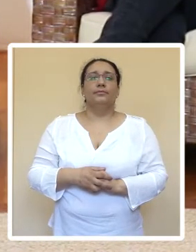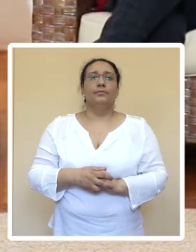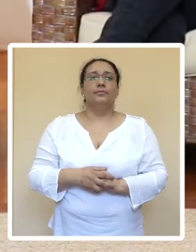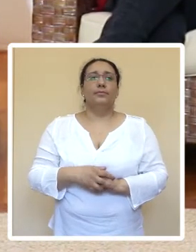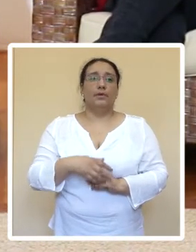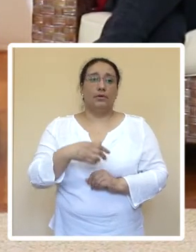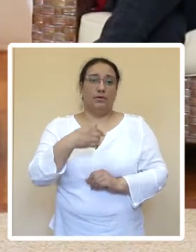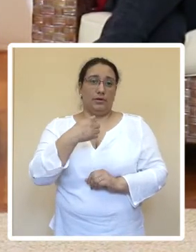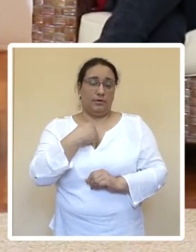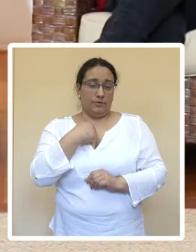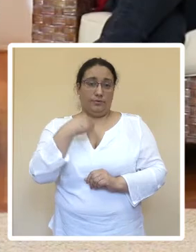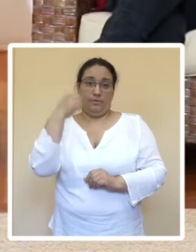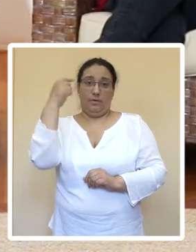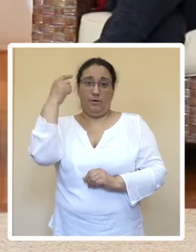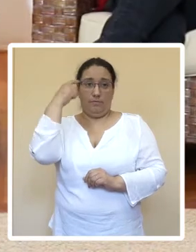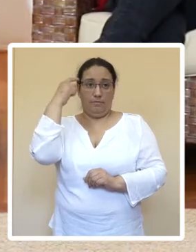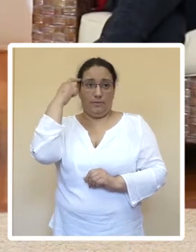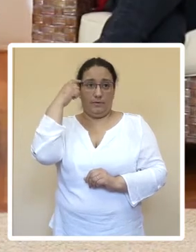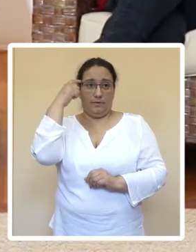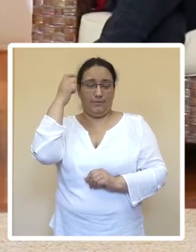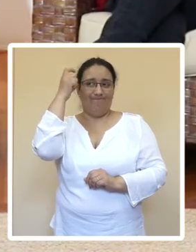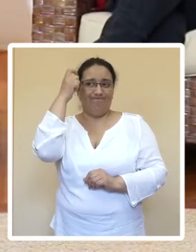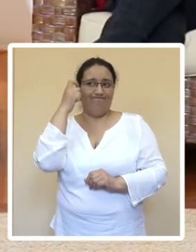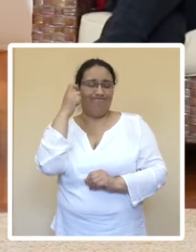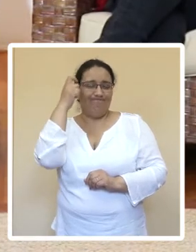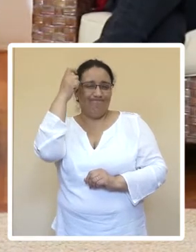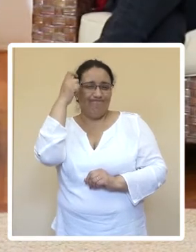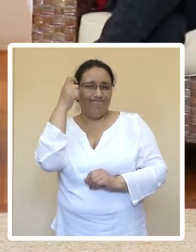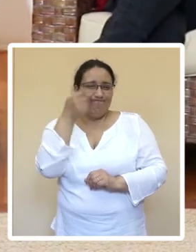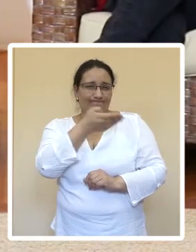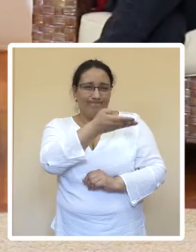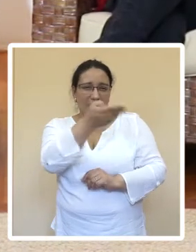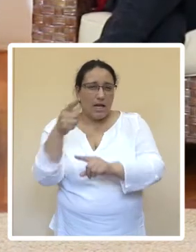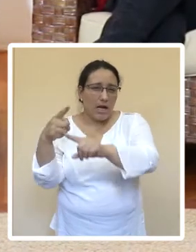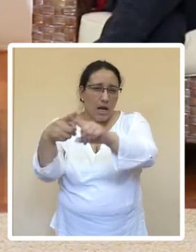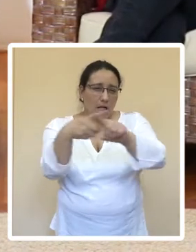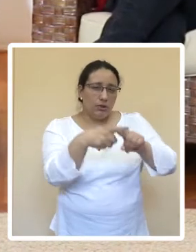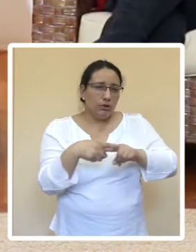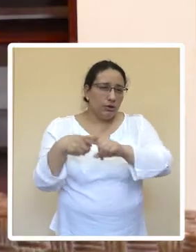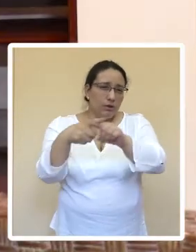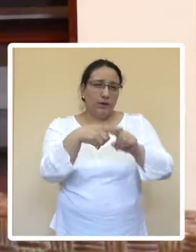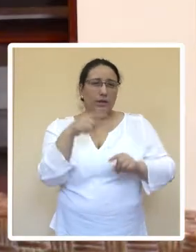yo, a mi punto de vista, creo que ellos lo toman así como que